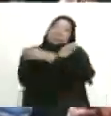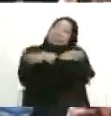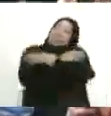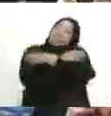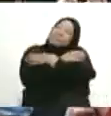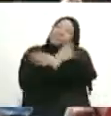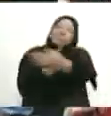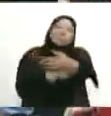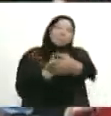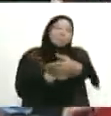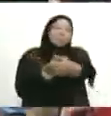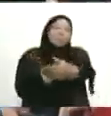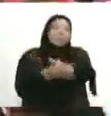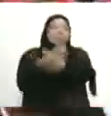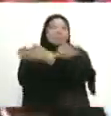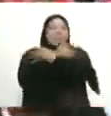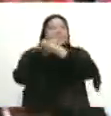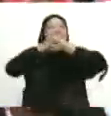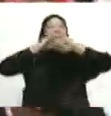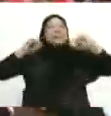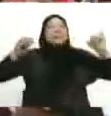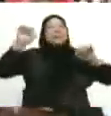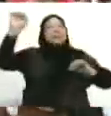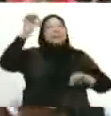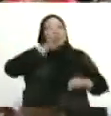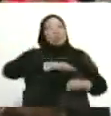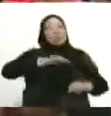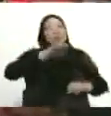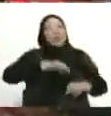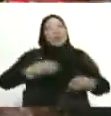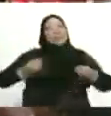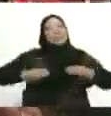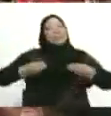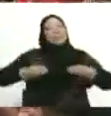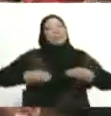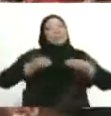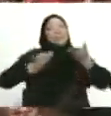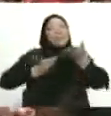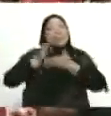Hermanos y hermanas, independencia y patria socialista.